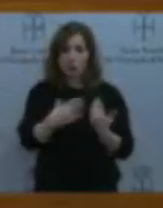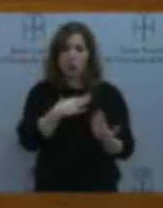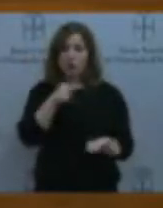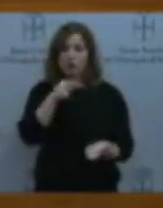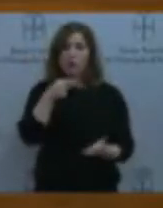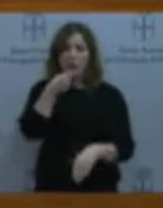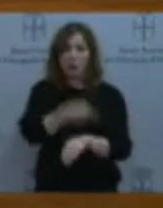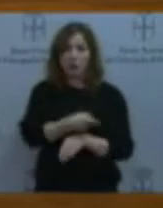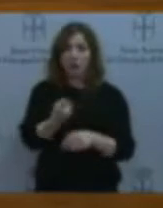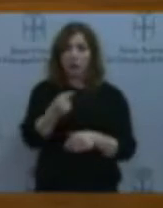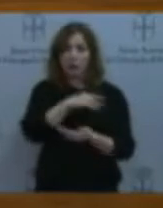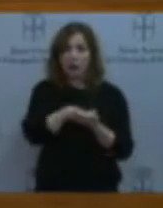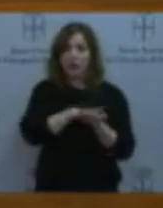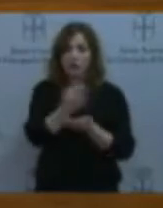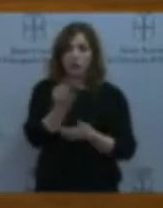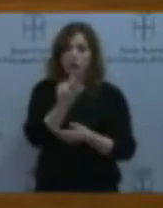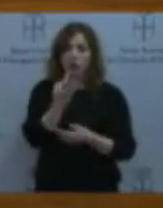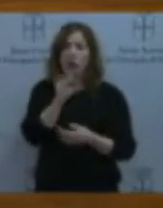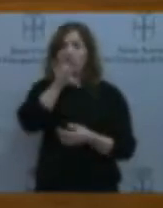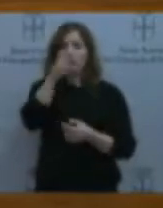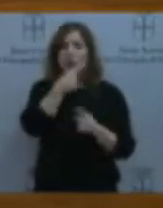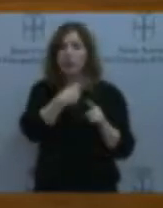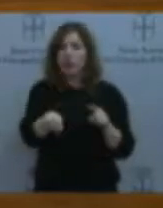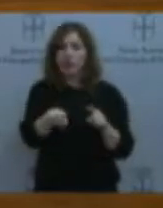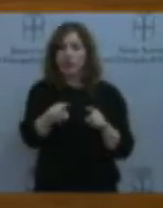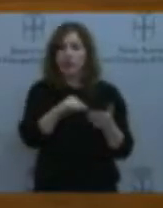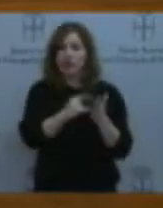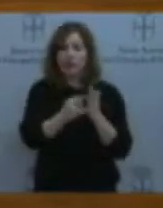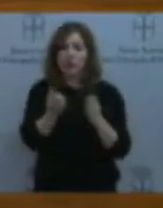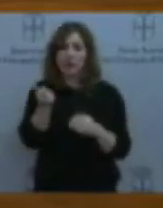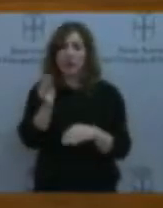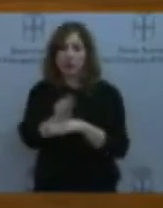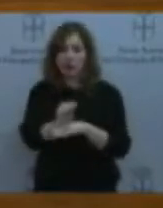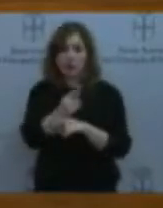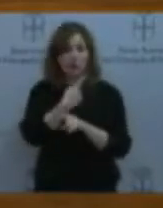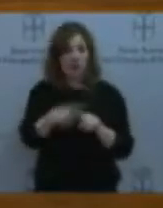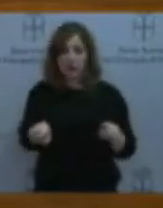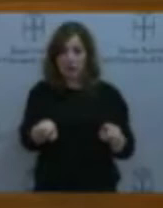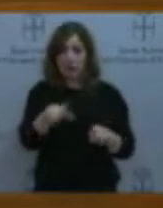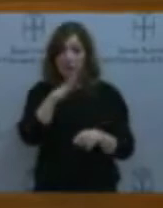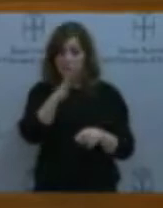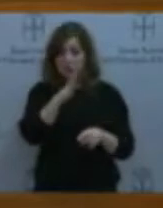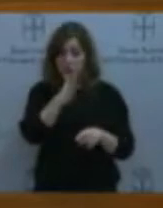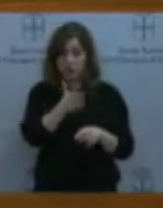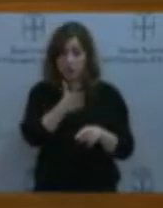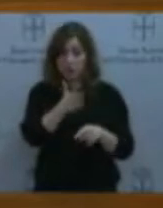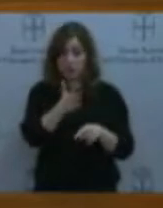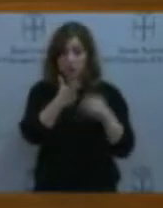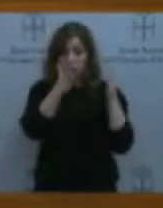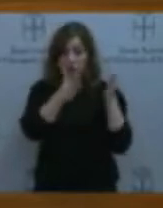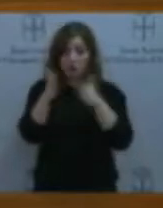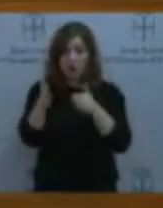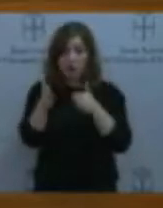Y, por tanto, estamos hablando de un Estado bien distinto, con un sistema de financiación bien diferente. Para eso van a estar ustedes en